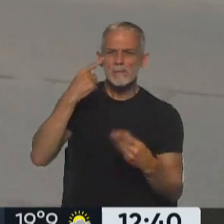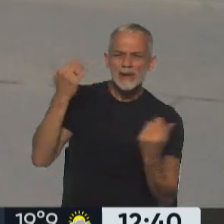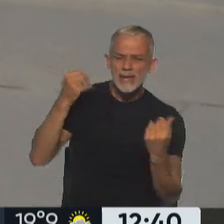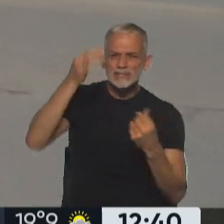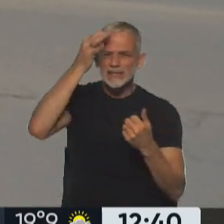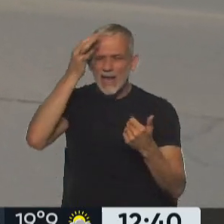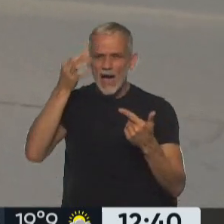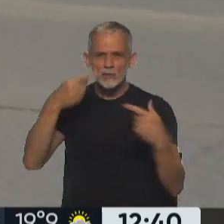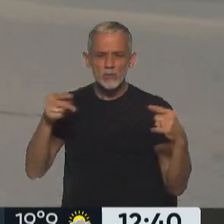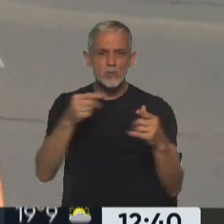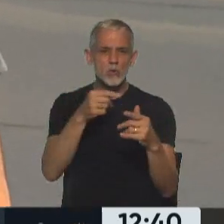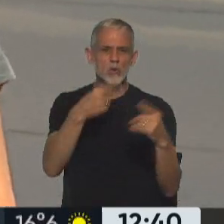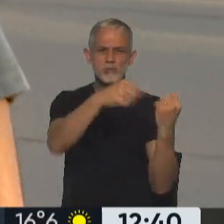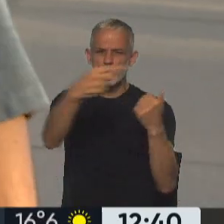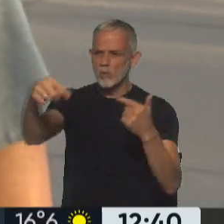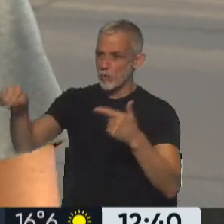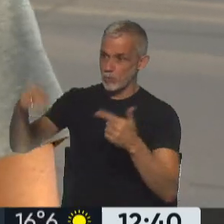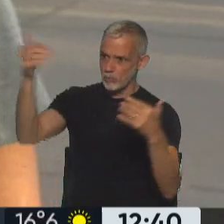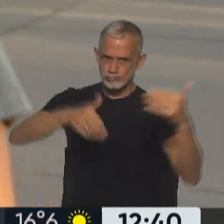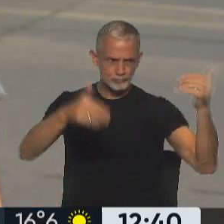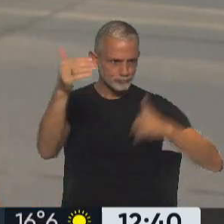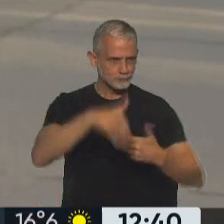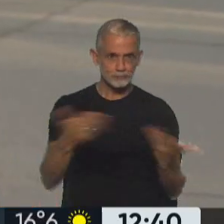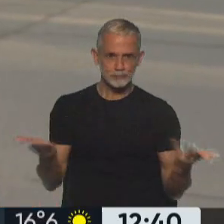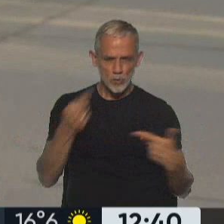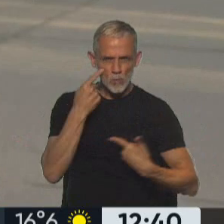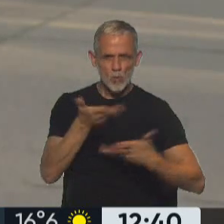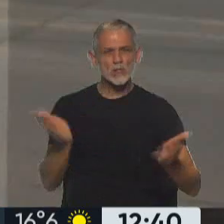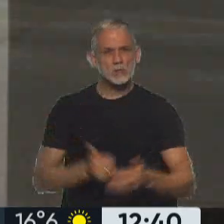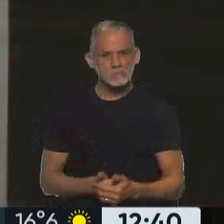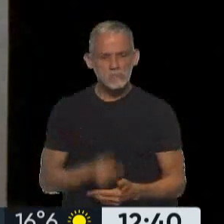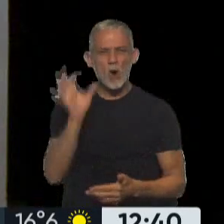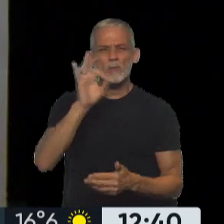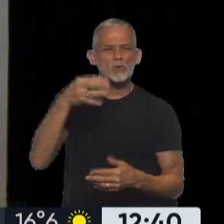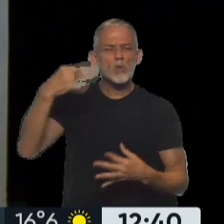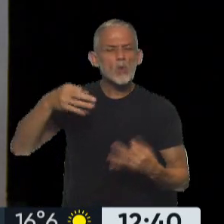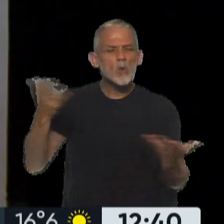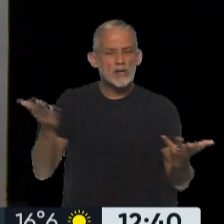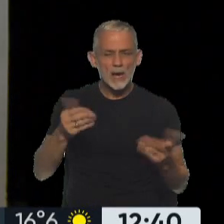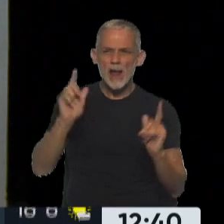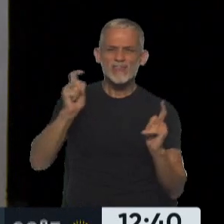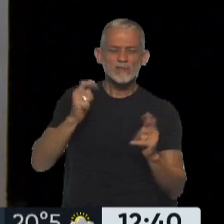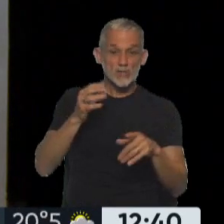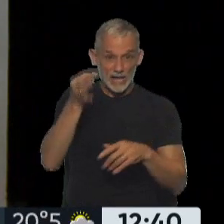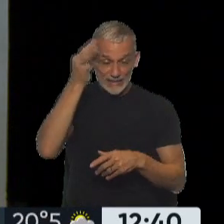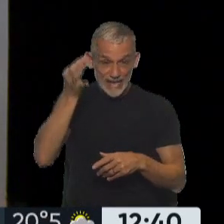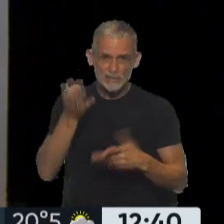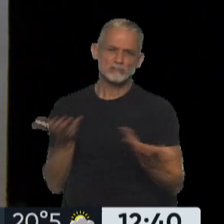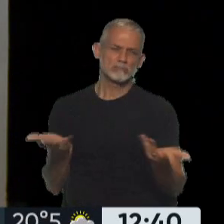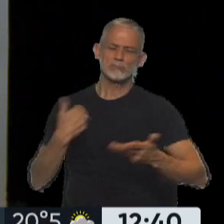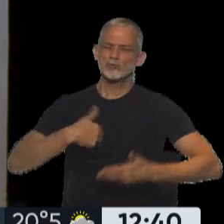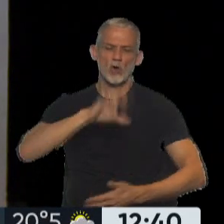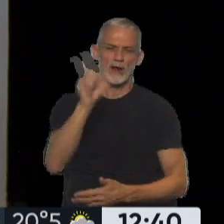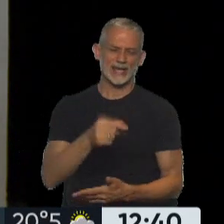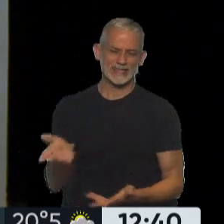experiencias y muchísimas disciplinas que se están presentando. Una oportunidad única para poder disfrutar del teatro que se realiza en todo el país.